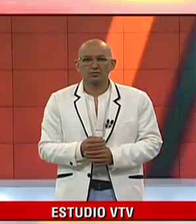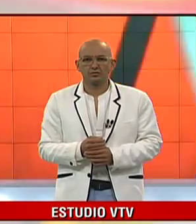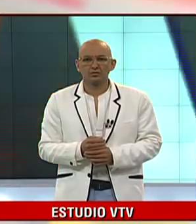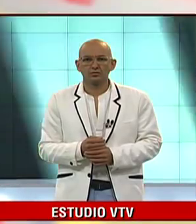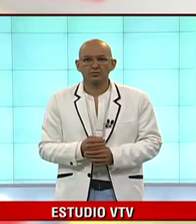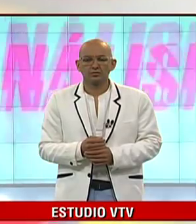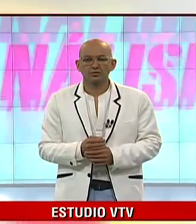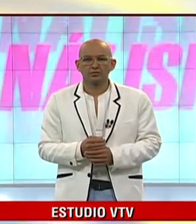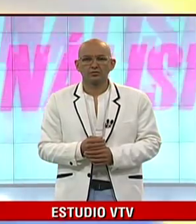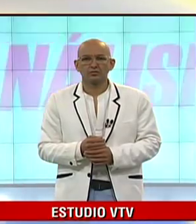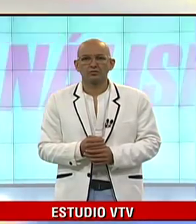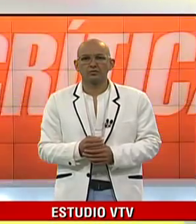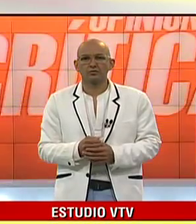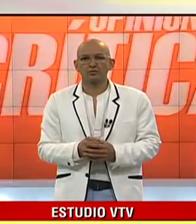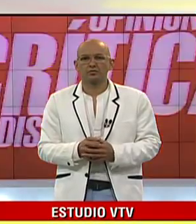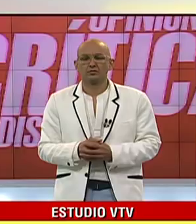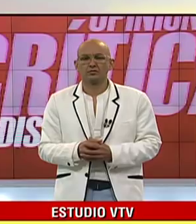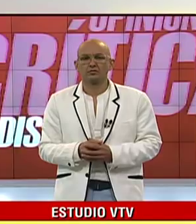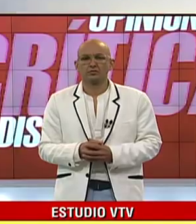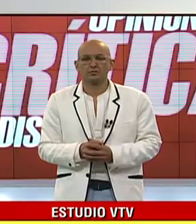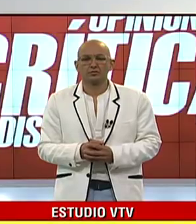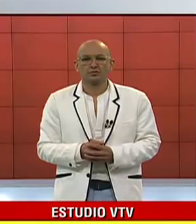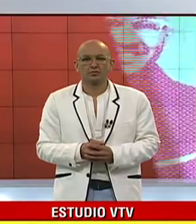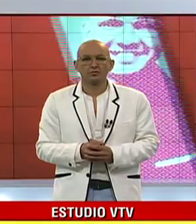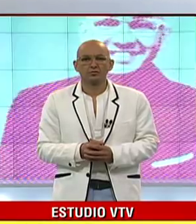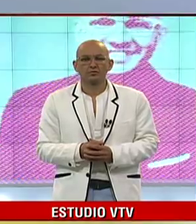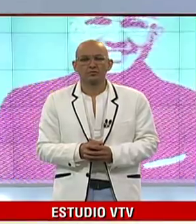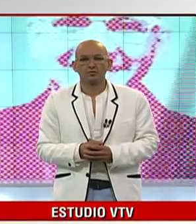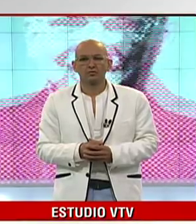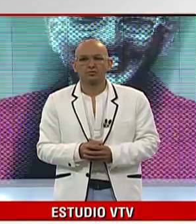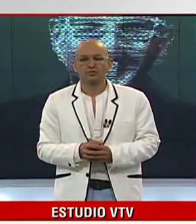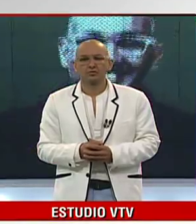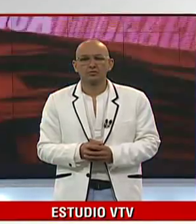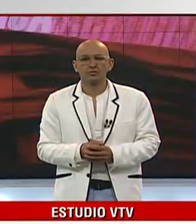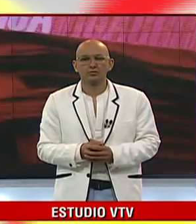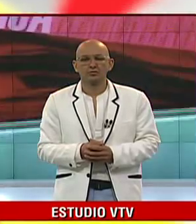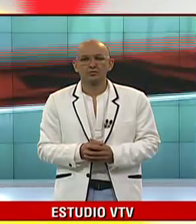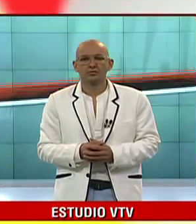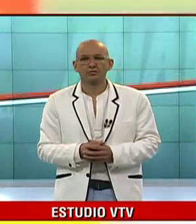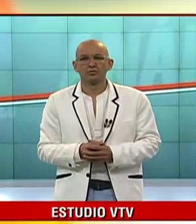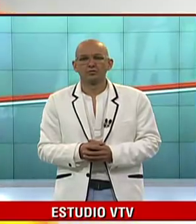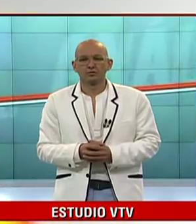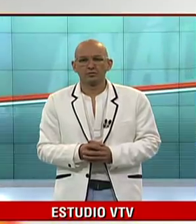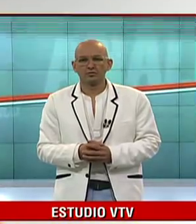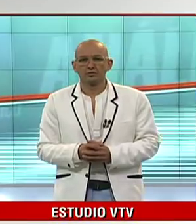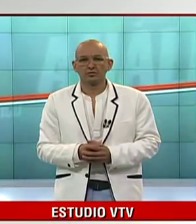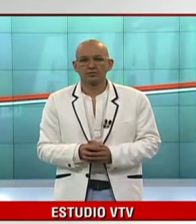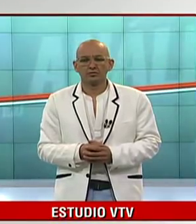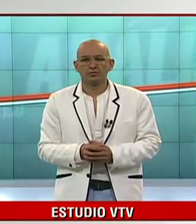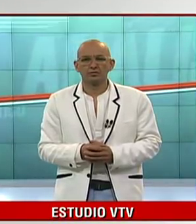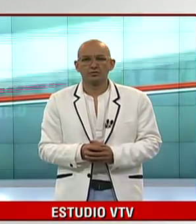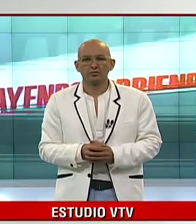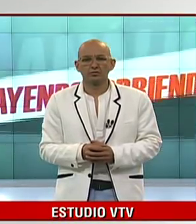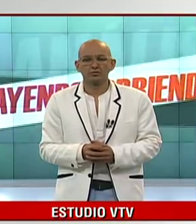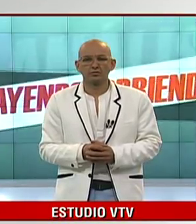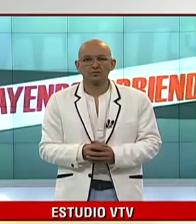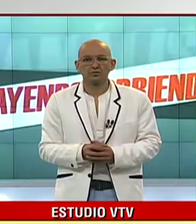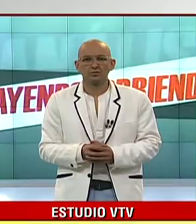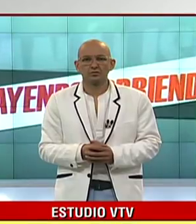Y cuando actuamos sobre alguna figura política, por orden de la Fiscalía, por